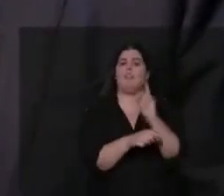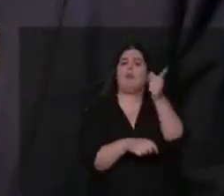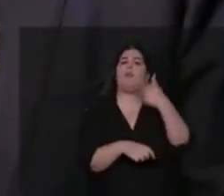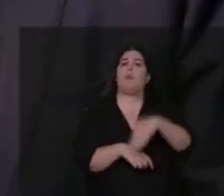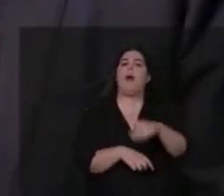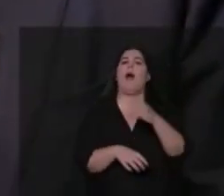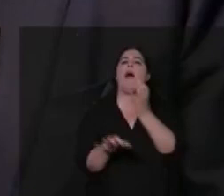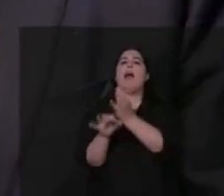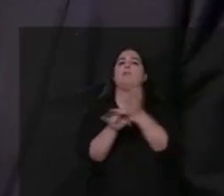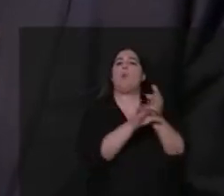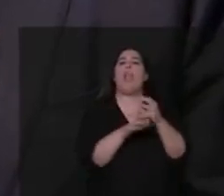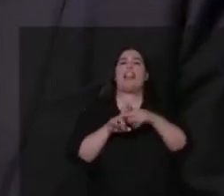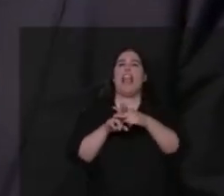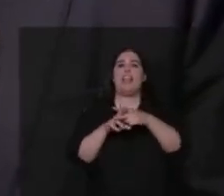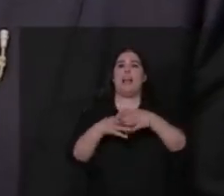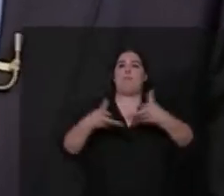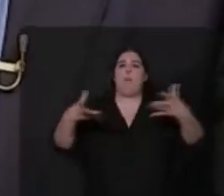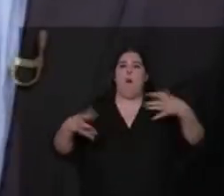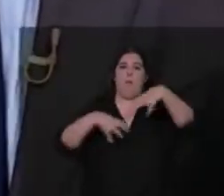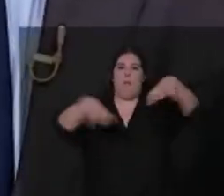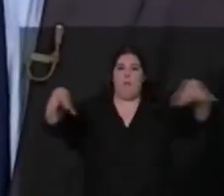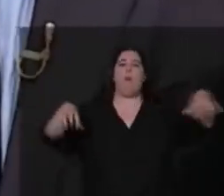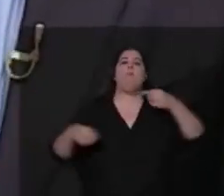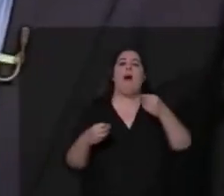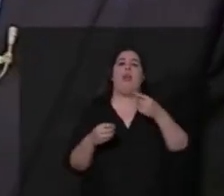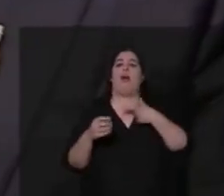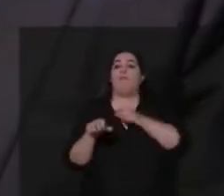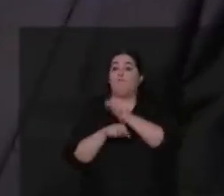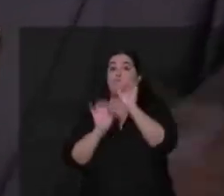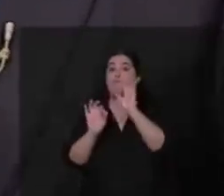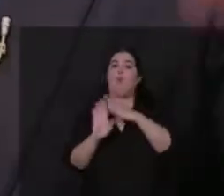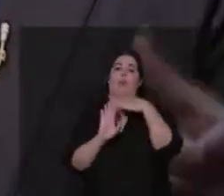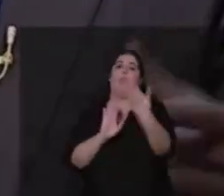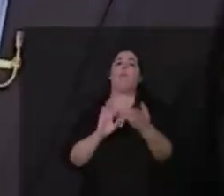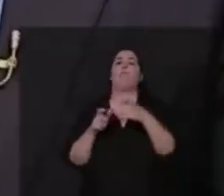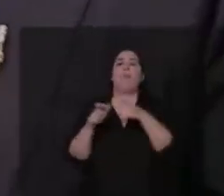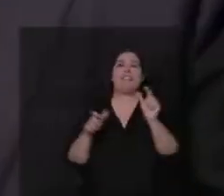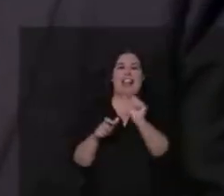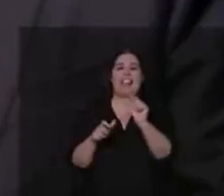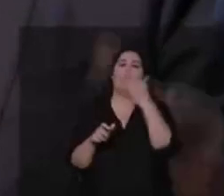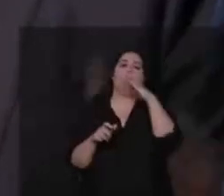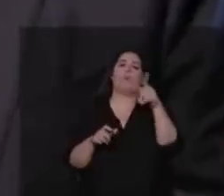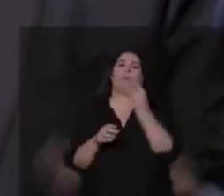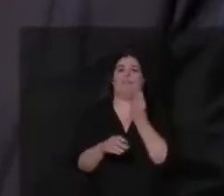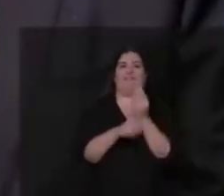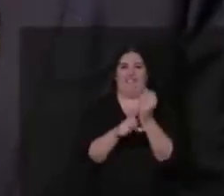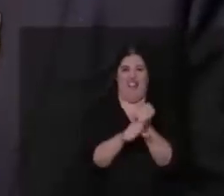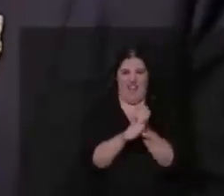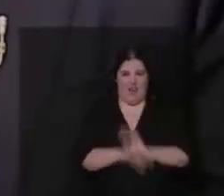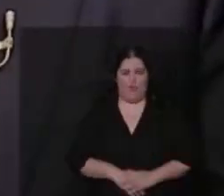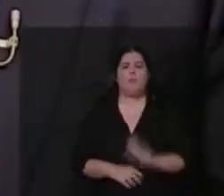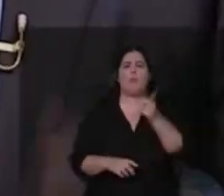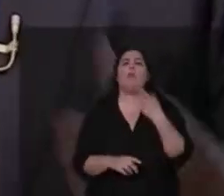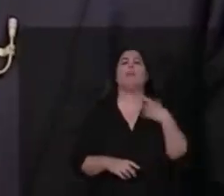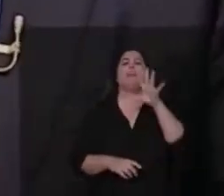de las escuelas técnicas en la Argentina con salida laboral y último año en pasantía. Acordamos además con 50